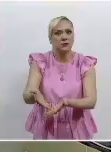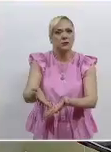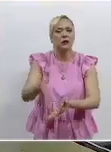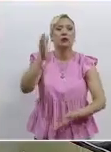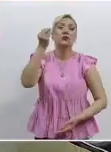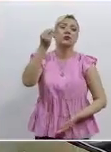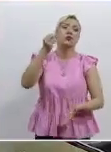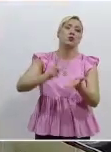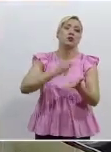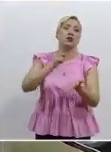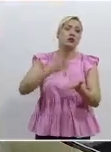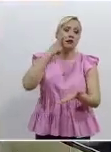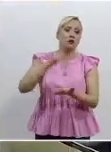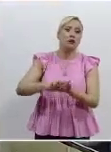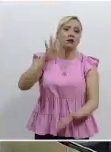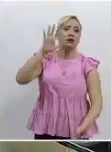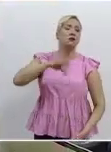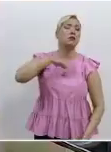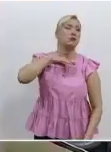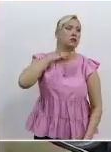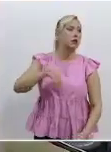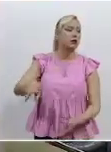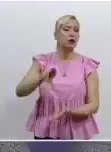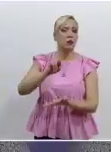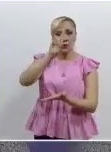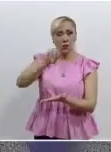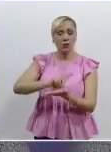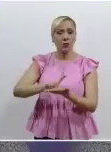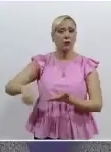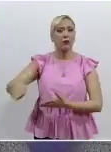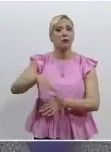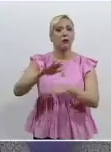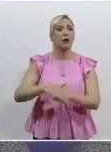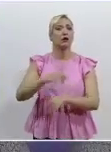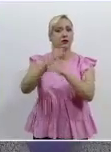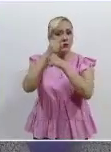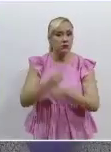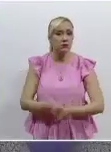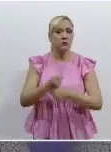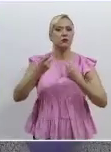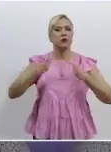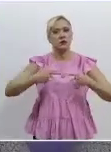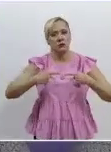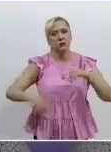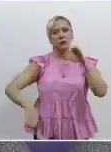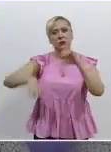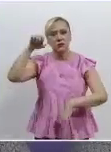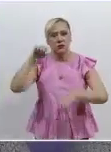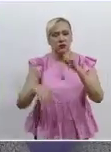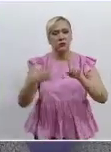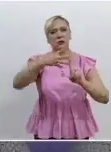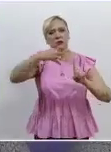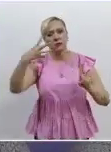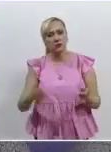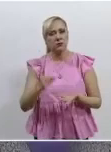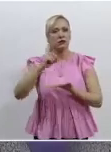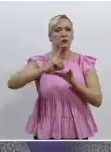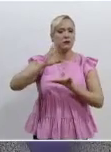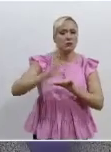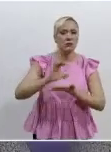ignora los derechos de los más desventajados. Tenemos un fin común: garantizar